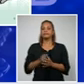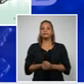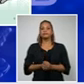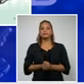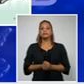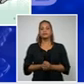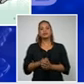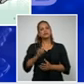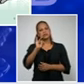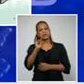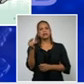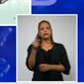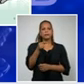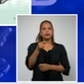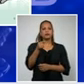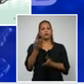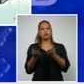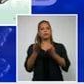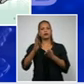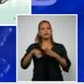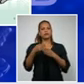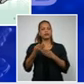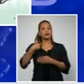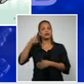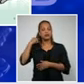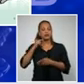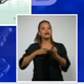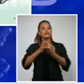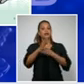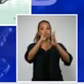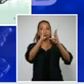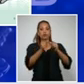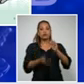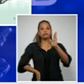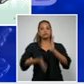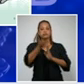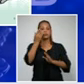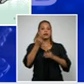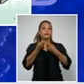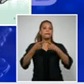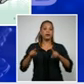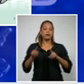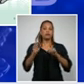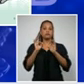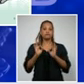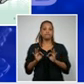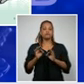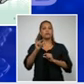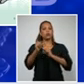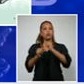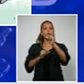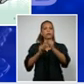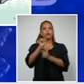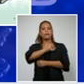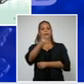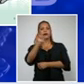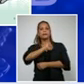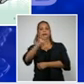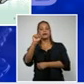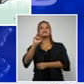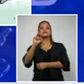menos, mantienen un número elevado, pero indiscutiblemente van logrando un control en